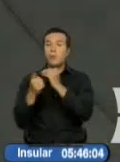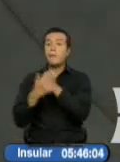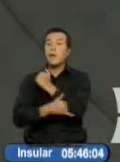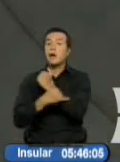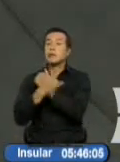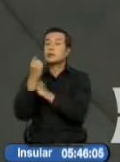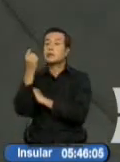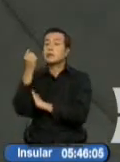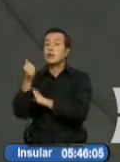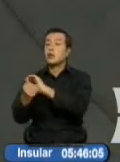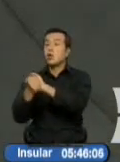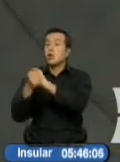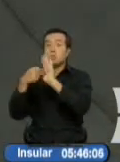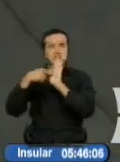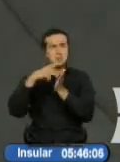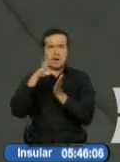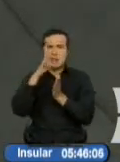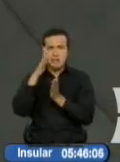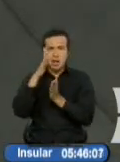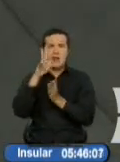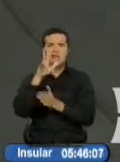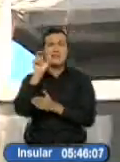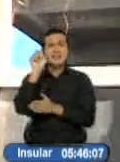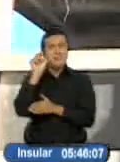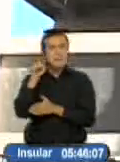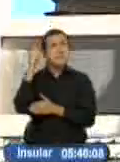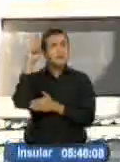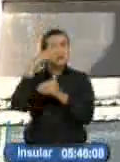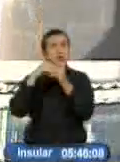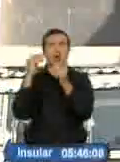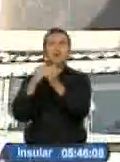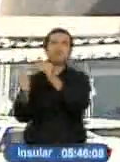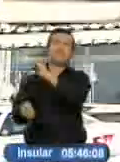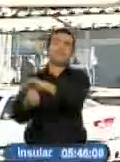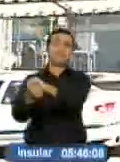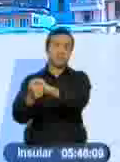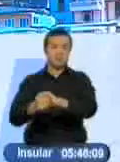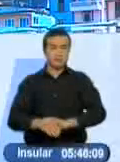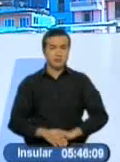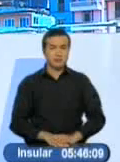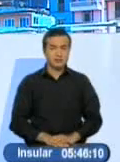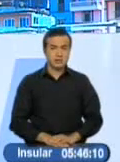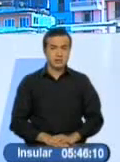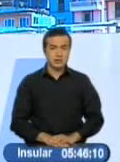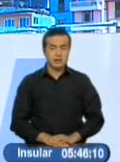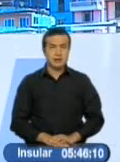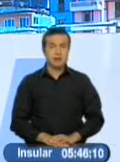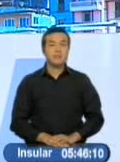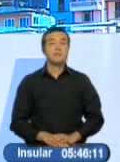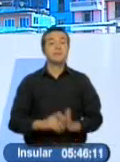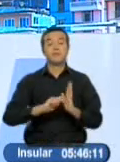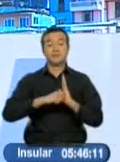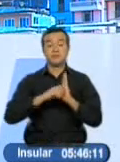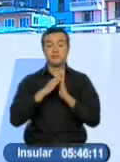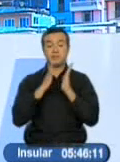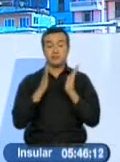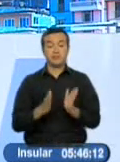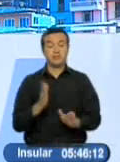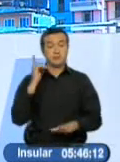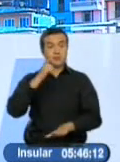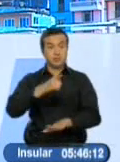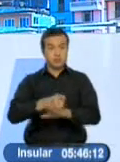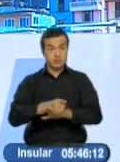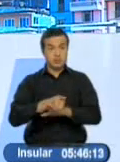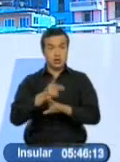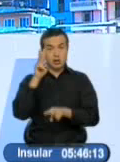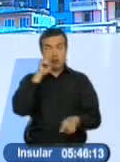30 mil millones de dólares provenientes del Ecuador. Alex Llanos, Ecuador TV. La Contraloría General del Estado dispuso ejecutar